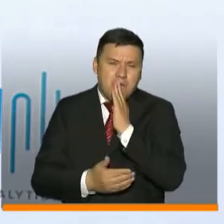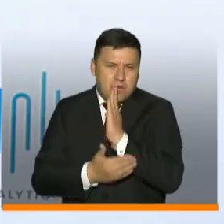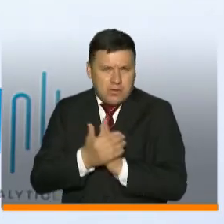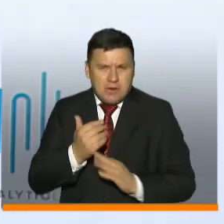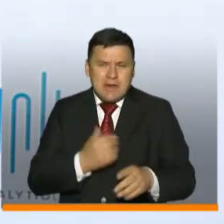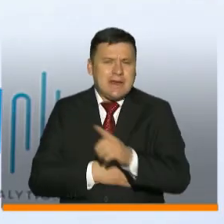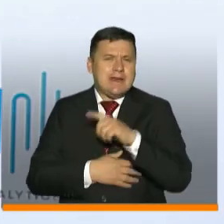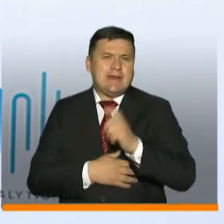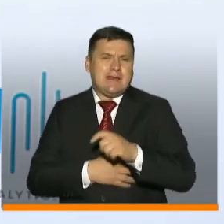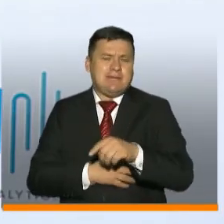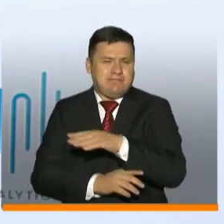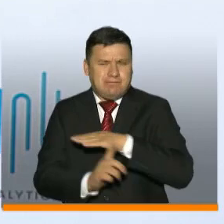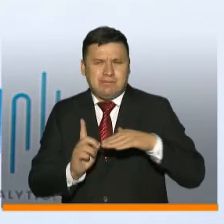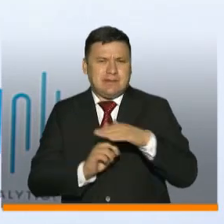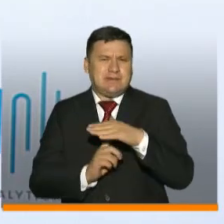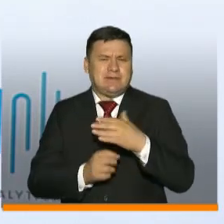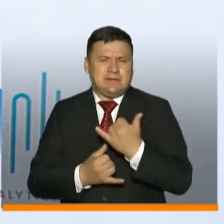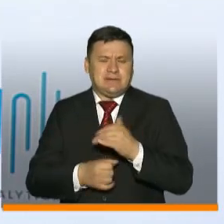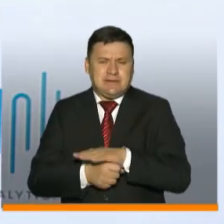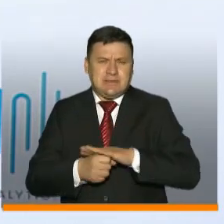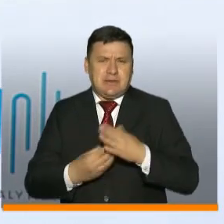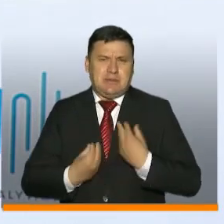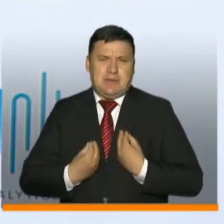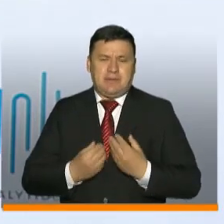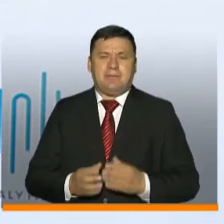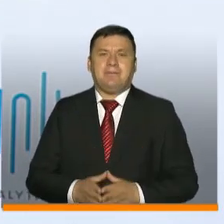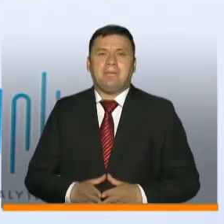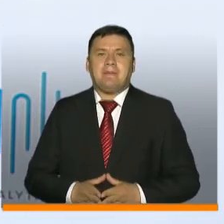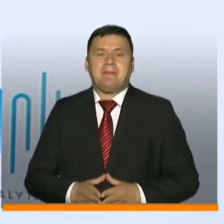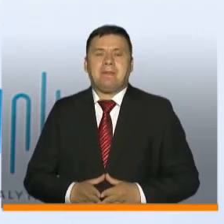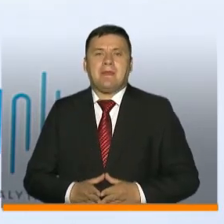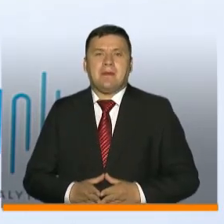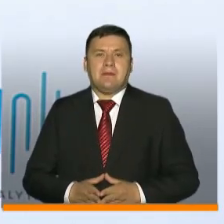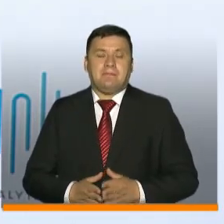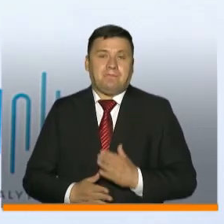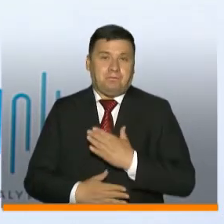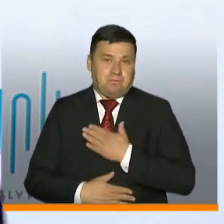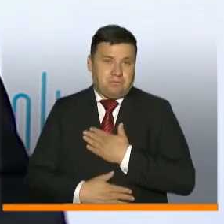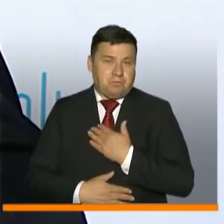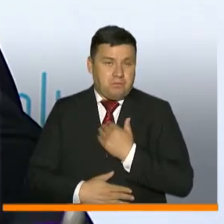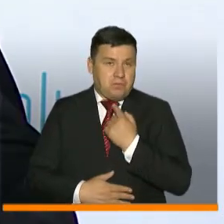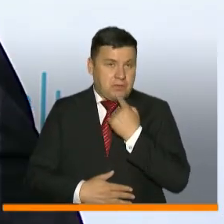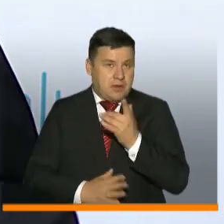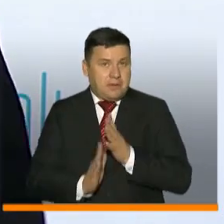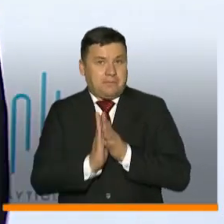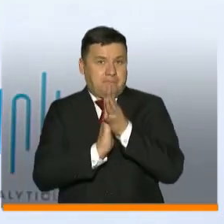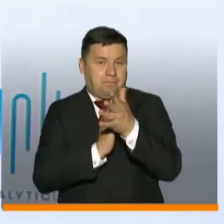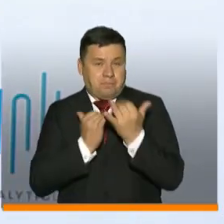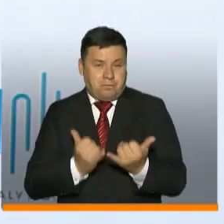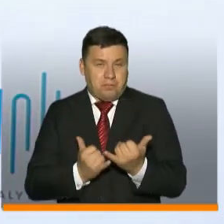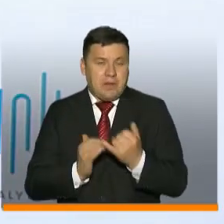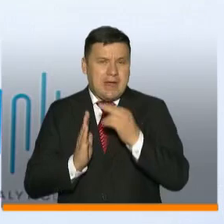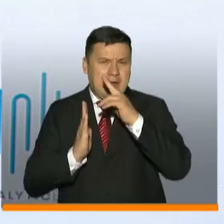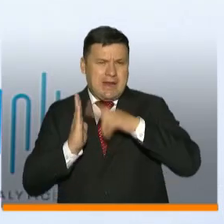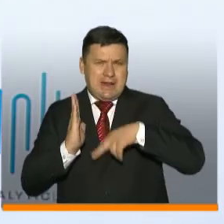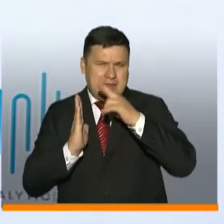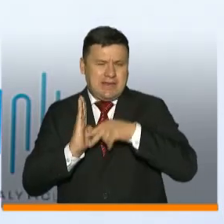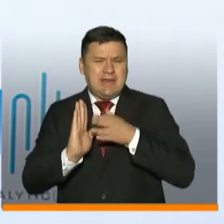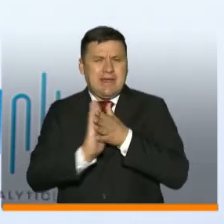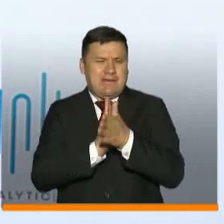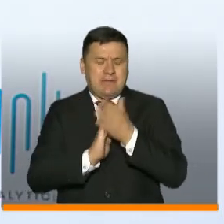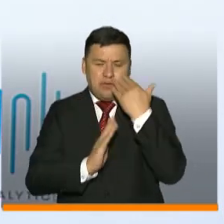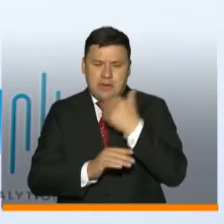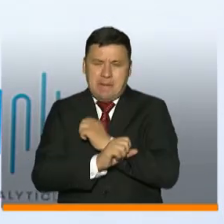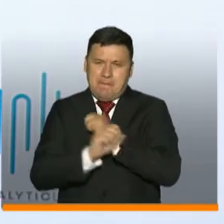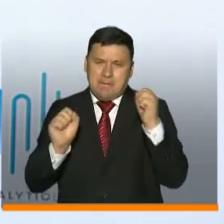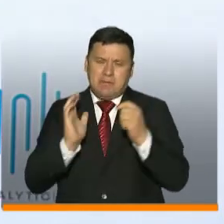sino necesario en medio de la situación que estamos viviendo. A mí les confieso que ahorita que estaba releyendo siempre los informes esta